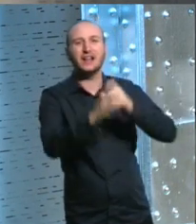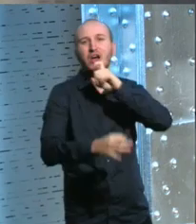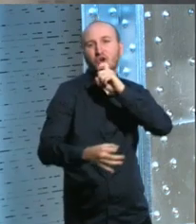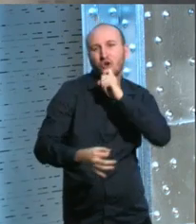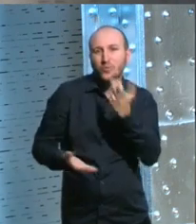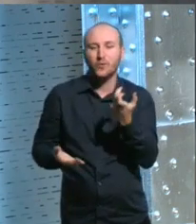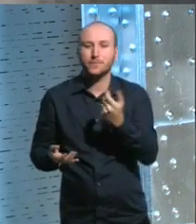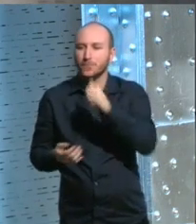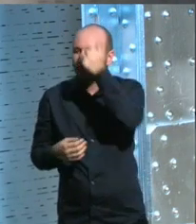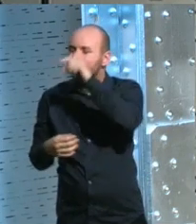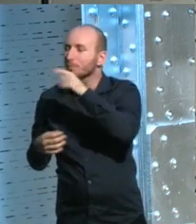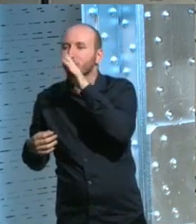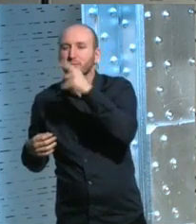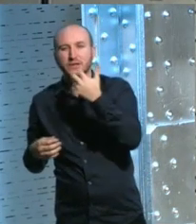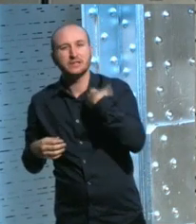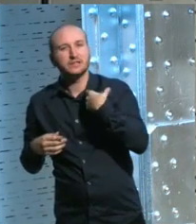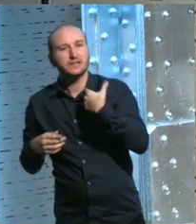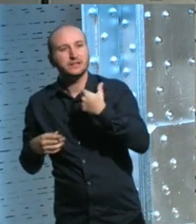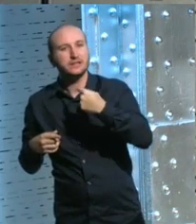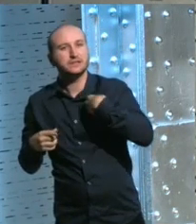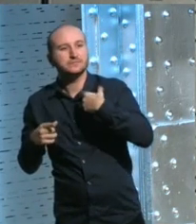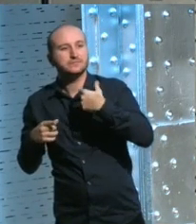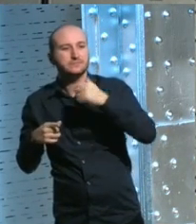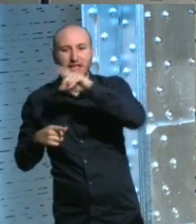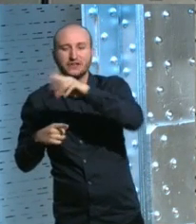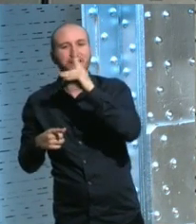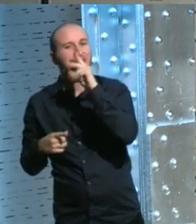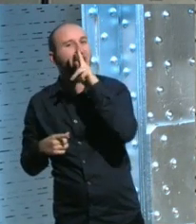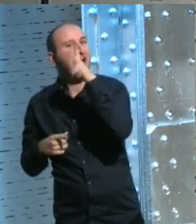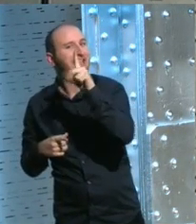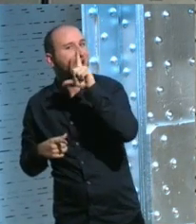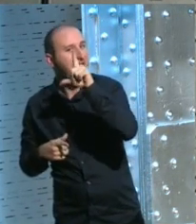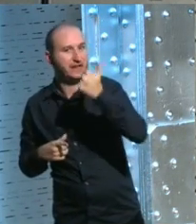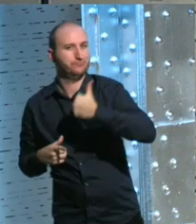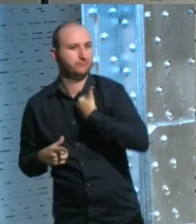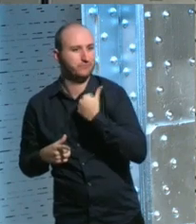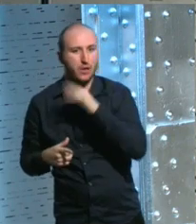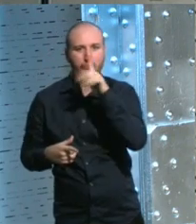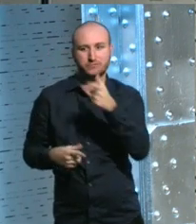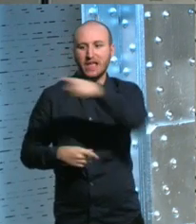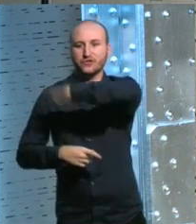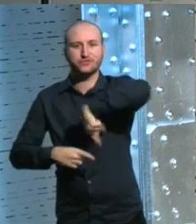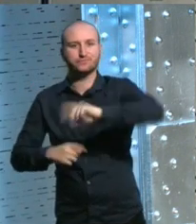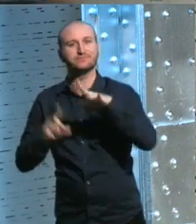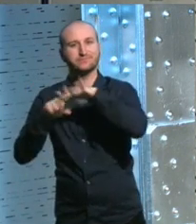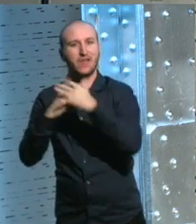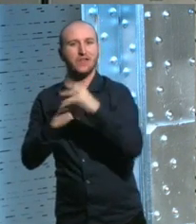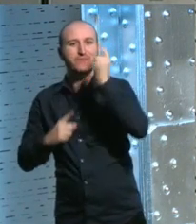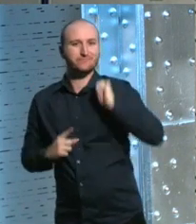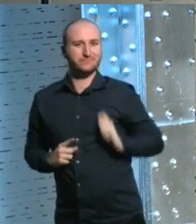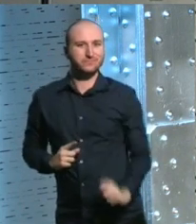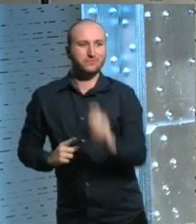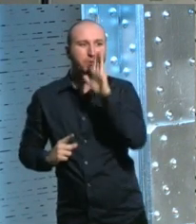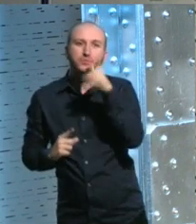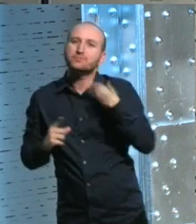cómo? Él dice, yo no tengo por qué meterse en esto. Usa DHL, porque ellos son especialistas de esto, saben